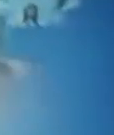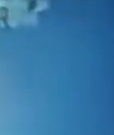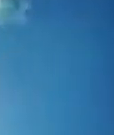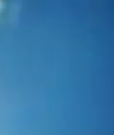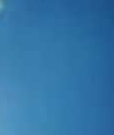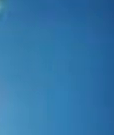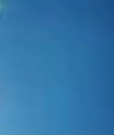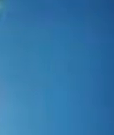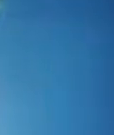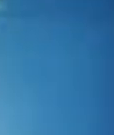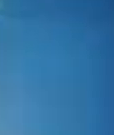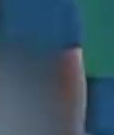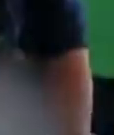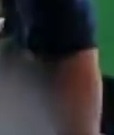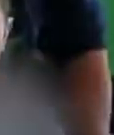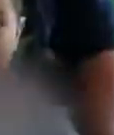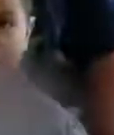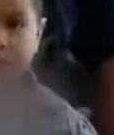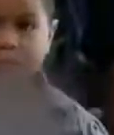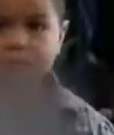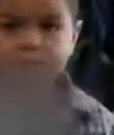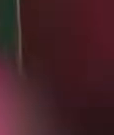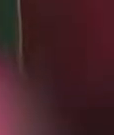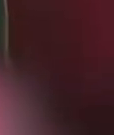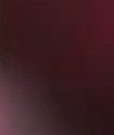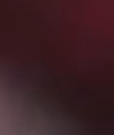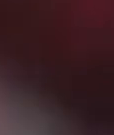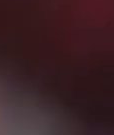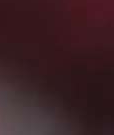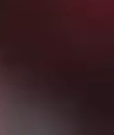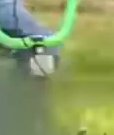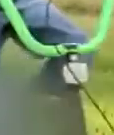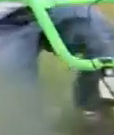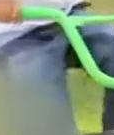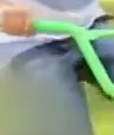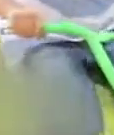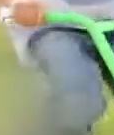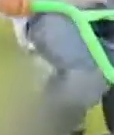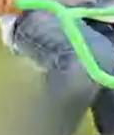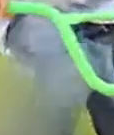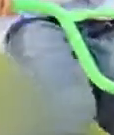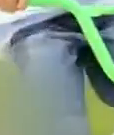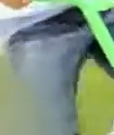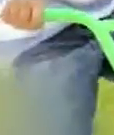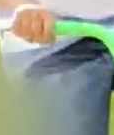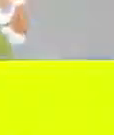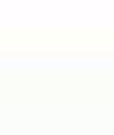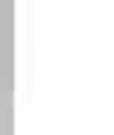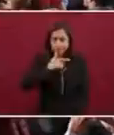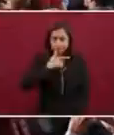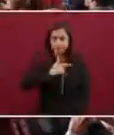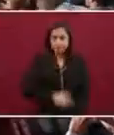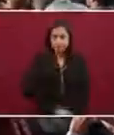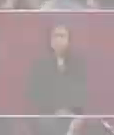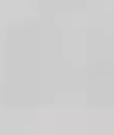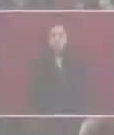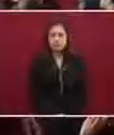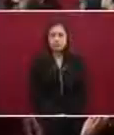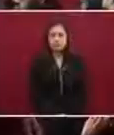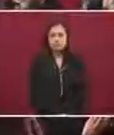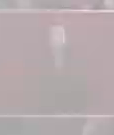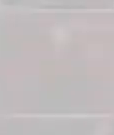nacionales continuaron en el discurso de trump a lo que lópez obrador como mandatario respondió en actitud pacificadora quiero